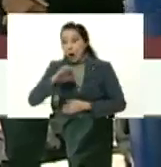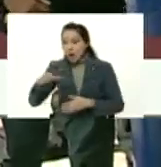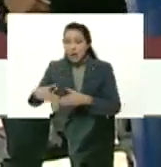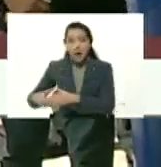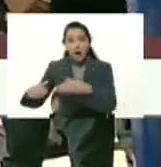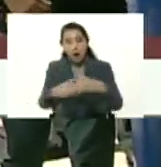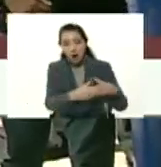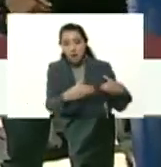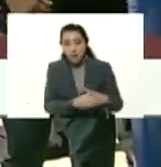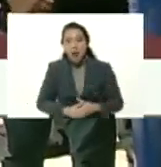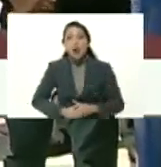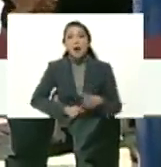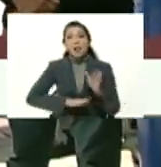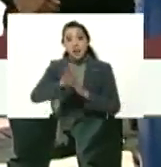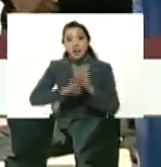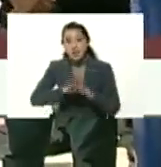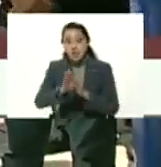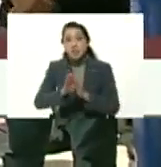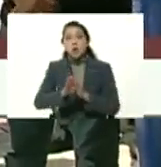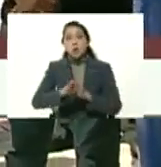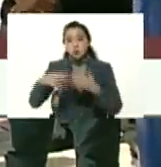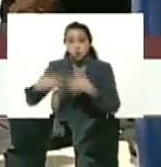económicos, el desenlace,